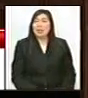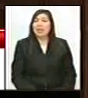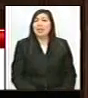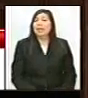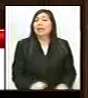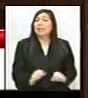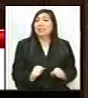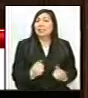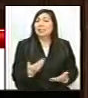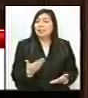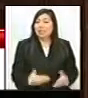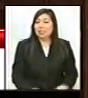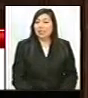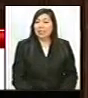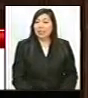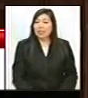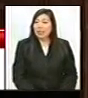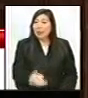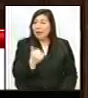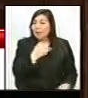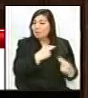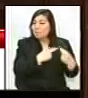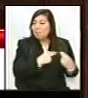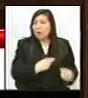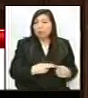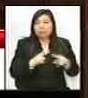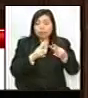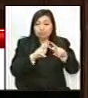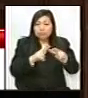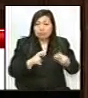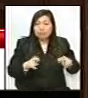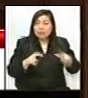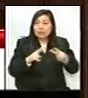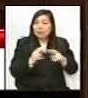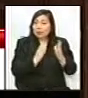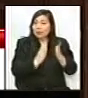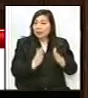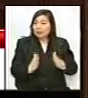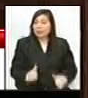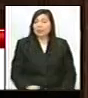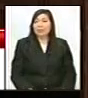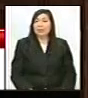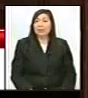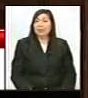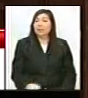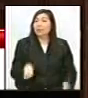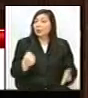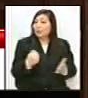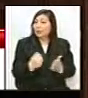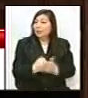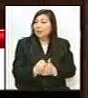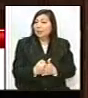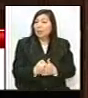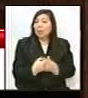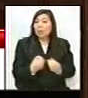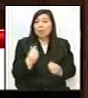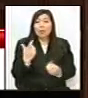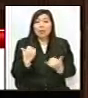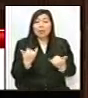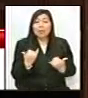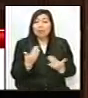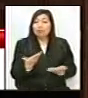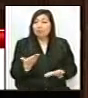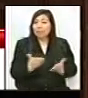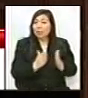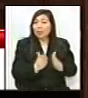la existencia de roles entre los investigados en esta estructura criminal o la imputación como líder de esta